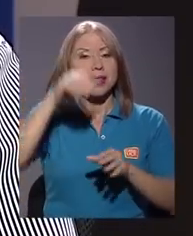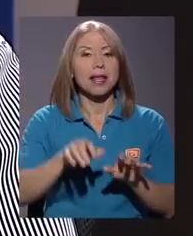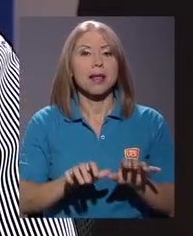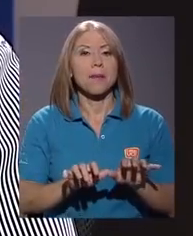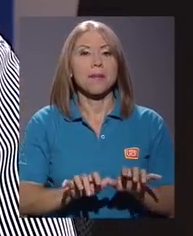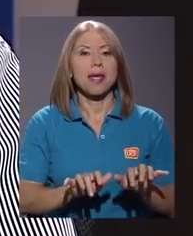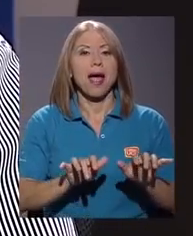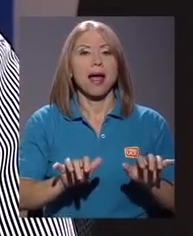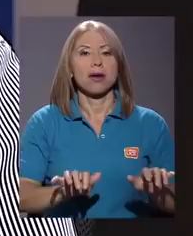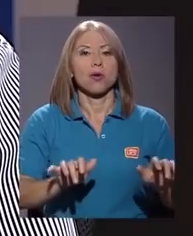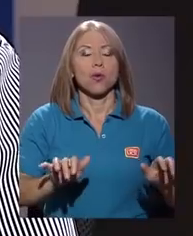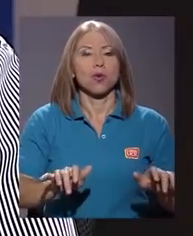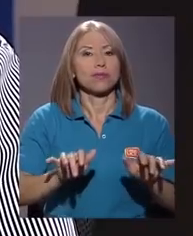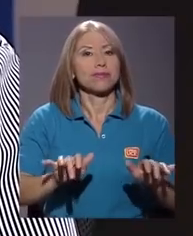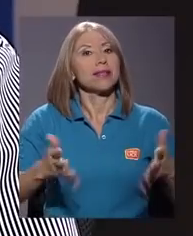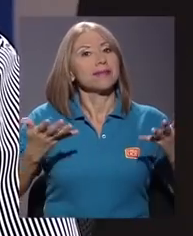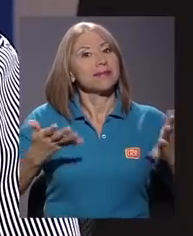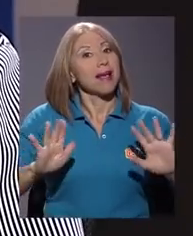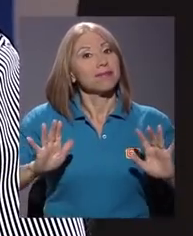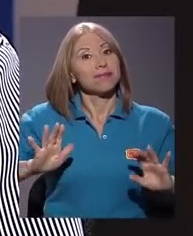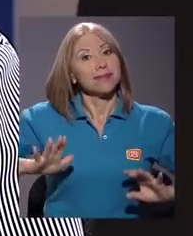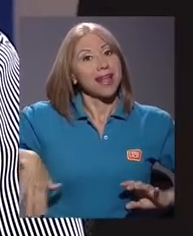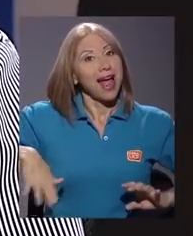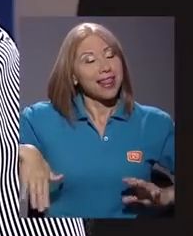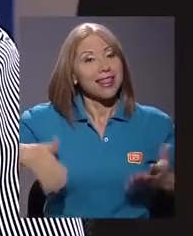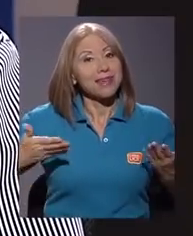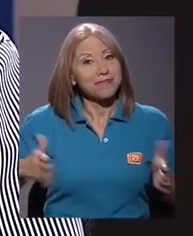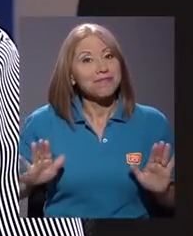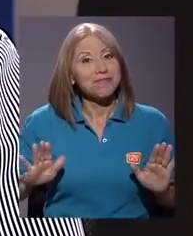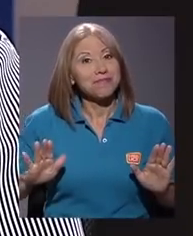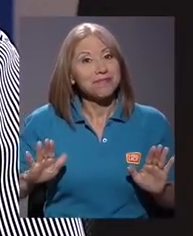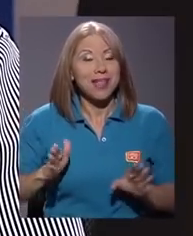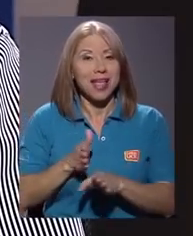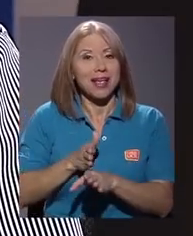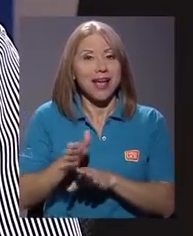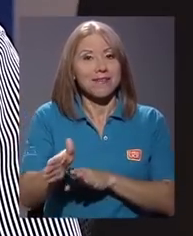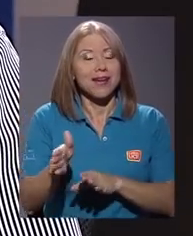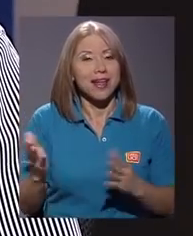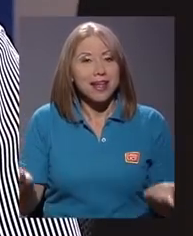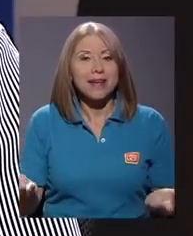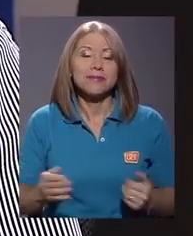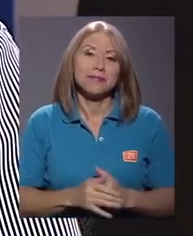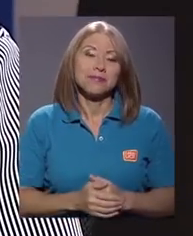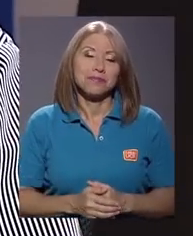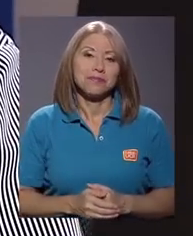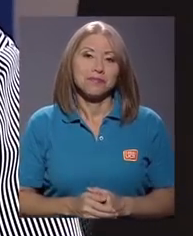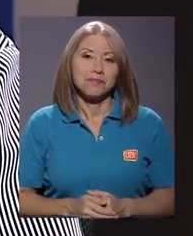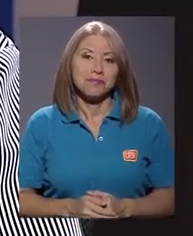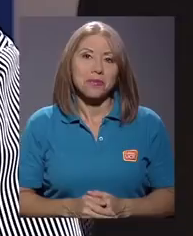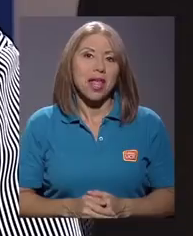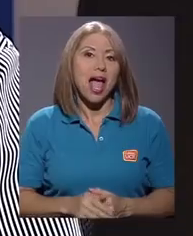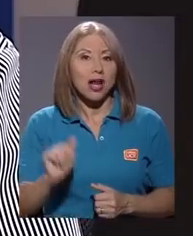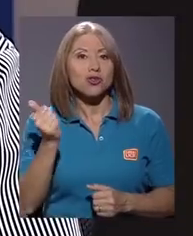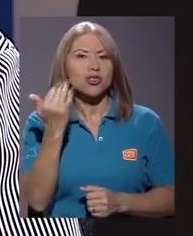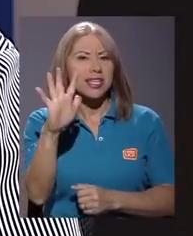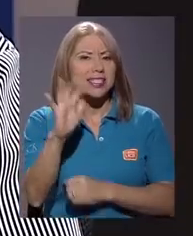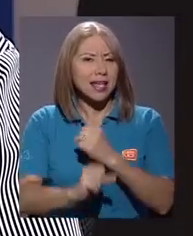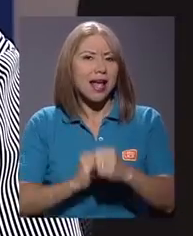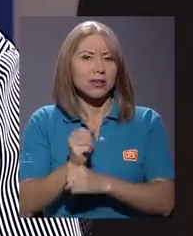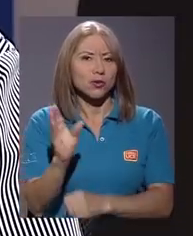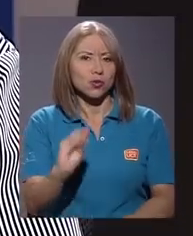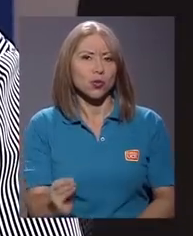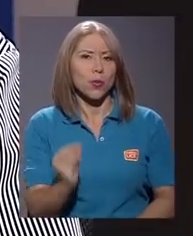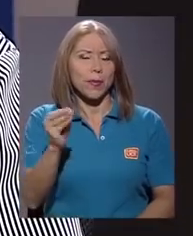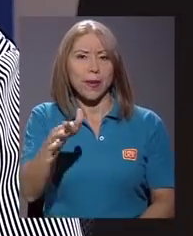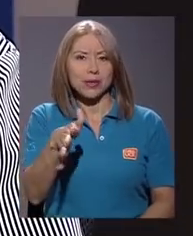bastante tarde en lo que sería una carrera pianística eh a los 15 años más o menos